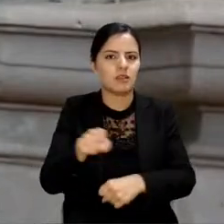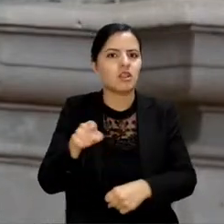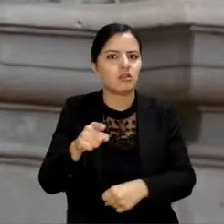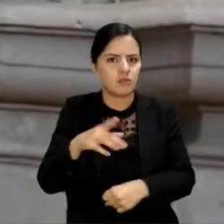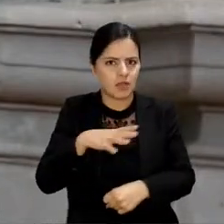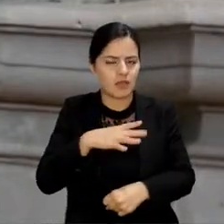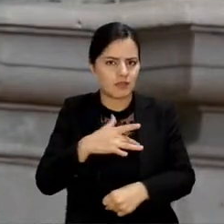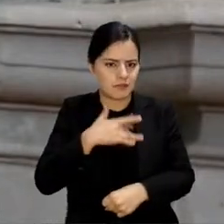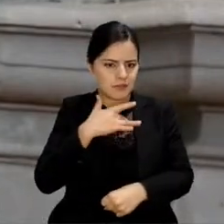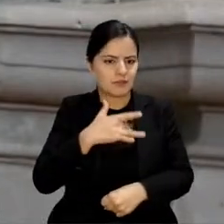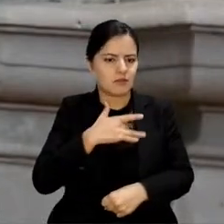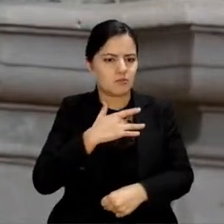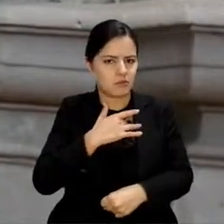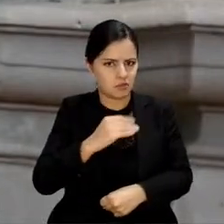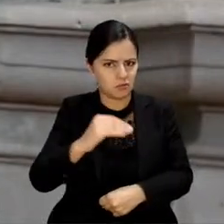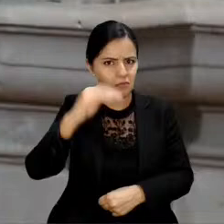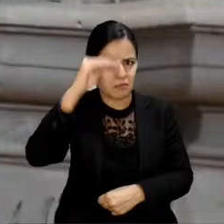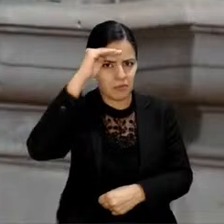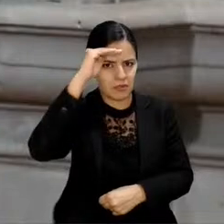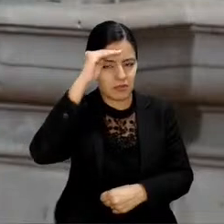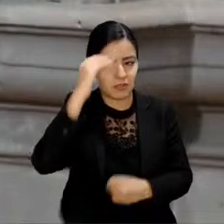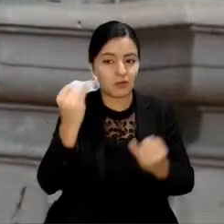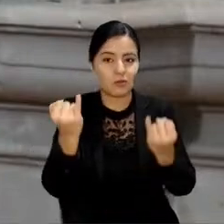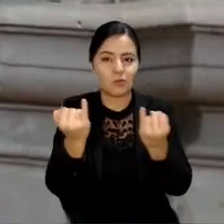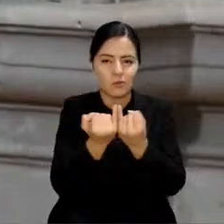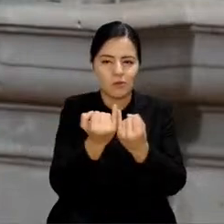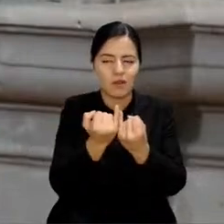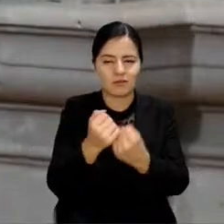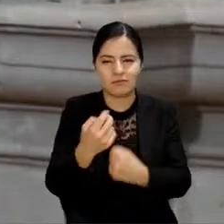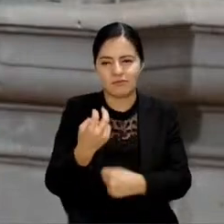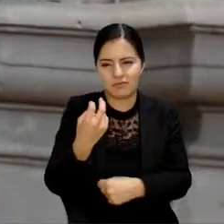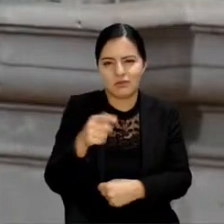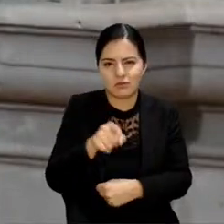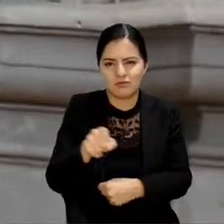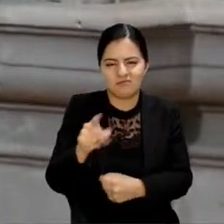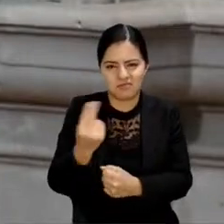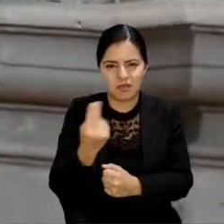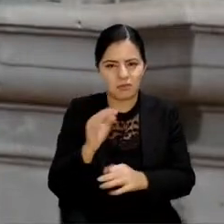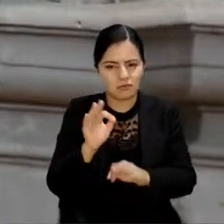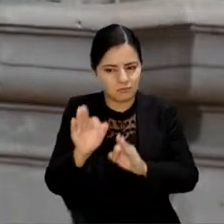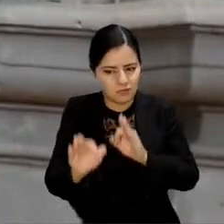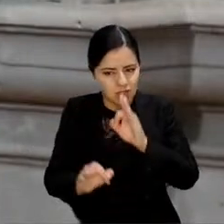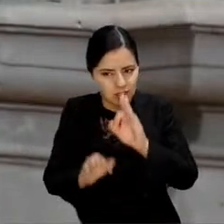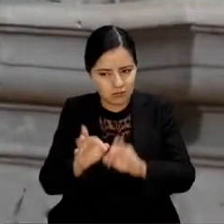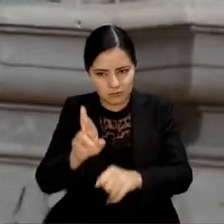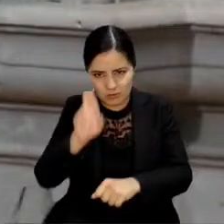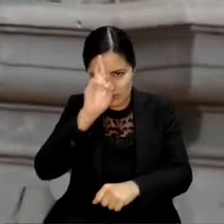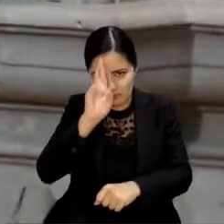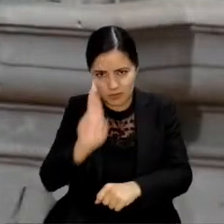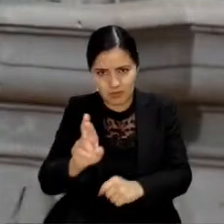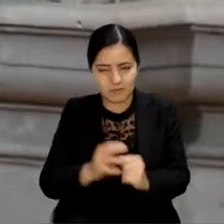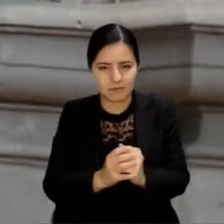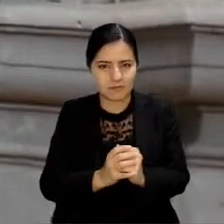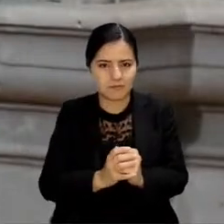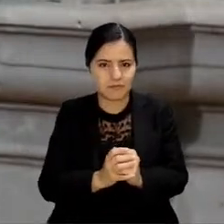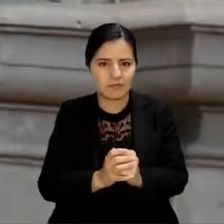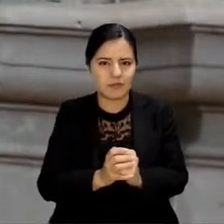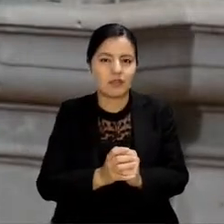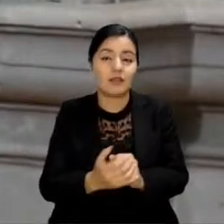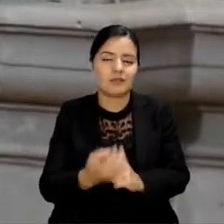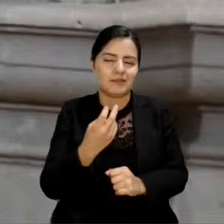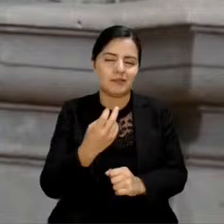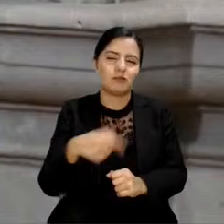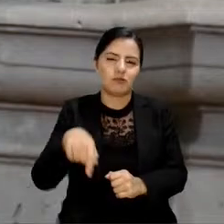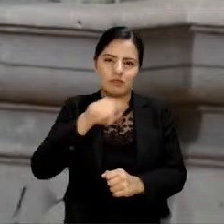seres sintientes y, por lo tanto, sujetos de un trato digno. En este escenario, considerando que los animales